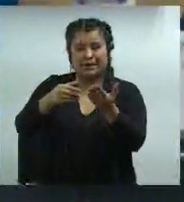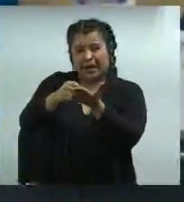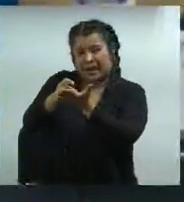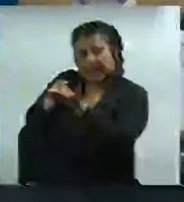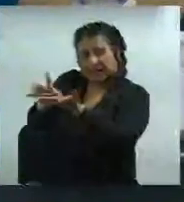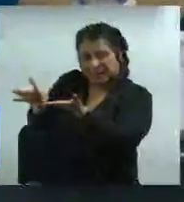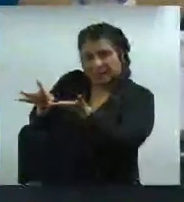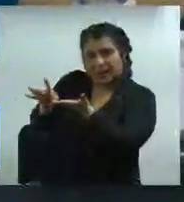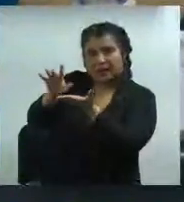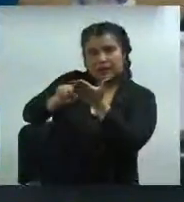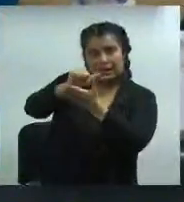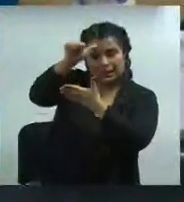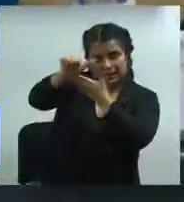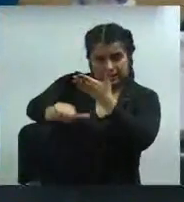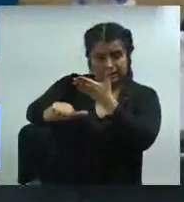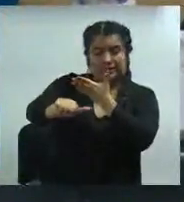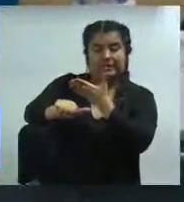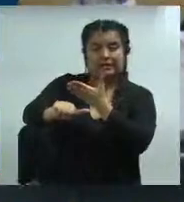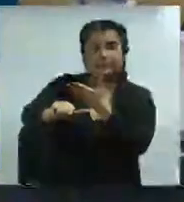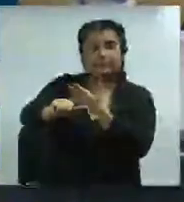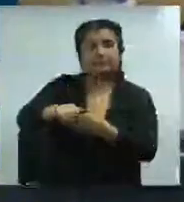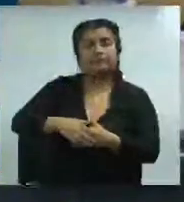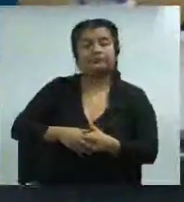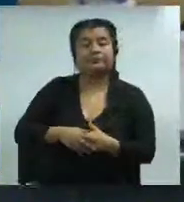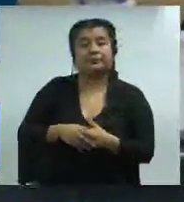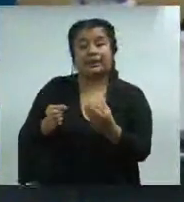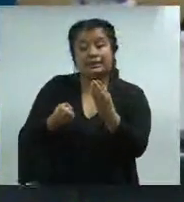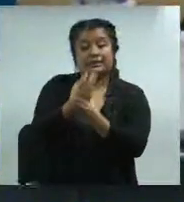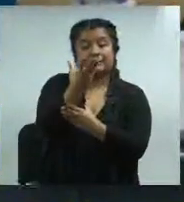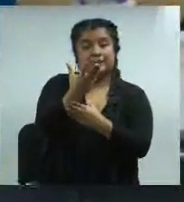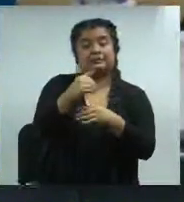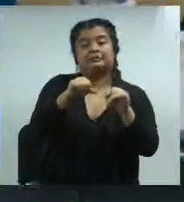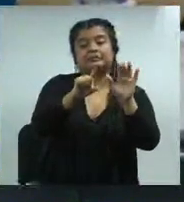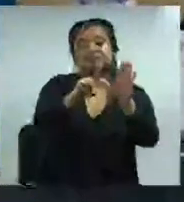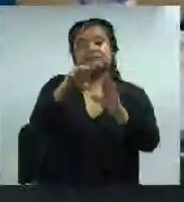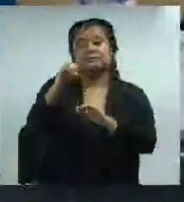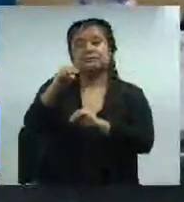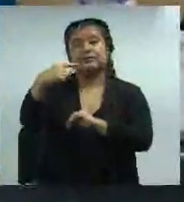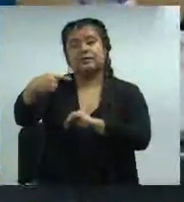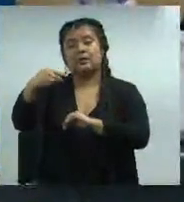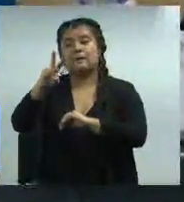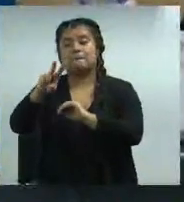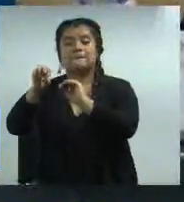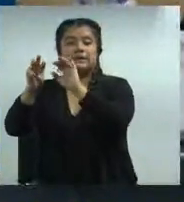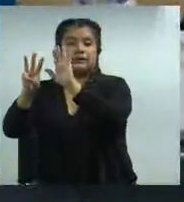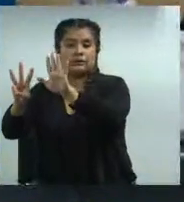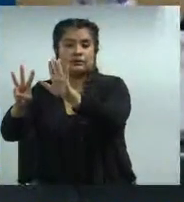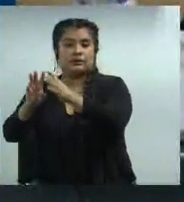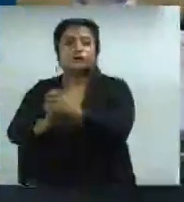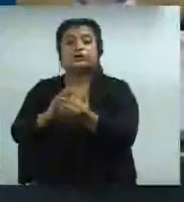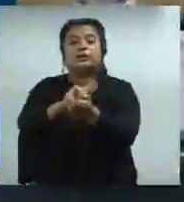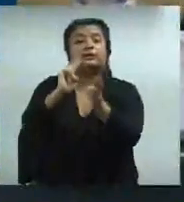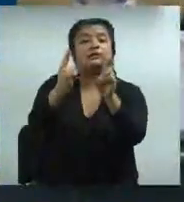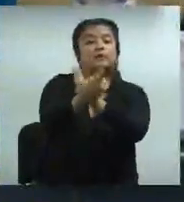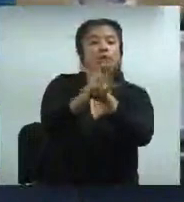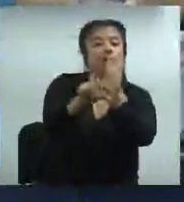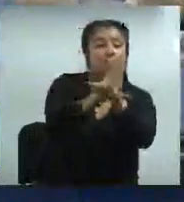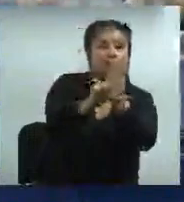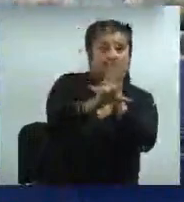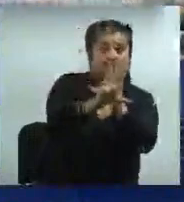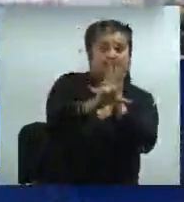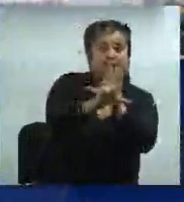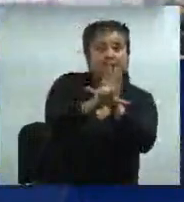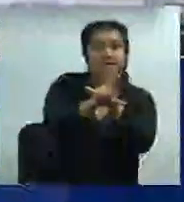agenda o del proyecto de orden del día la iniciativa 6028, reformas a la ley